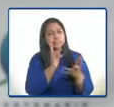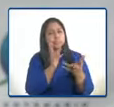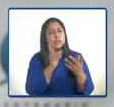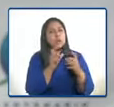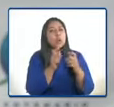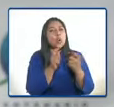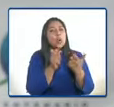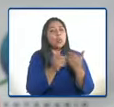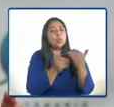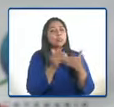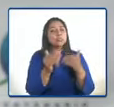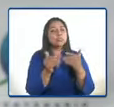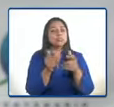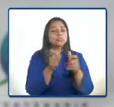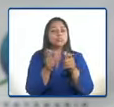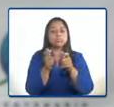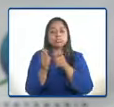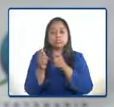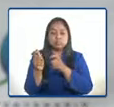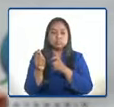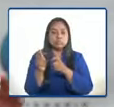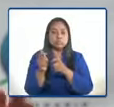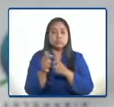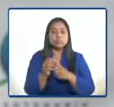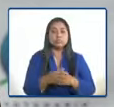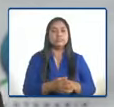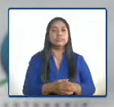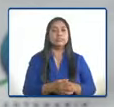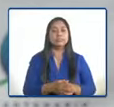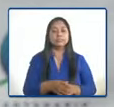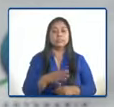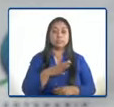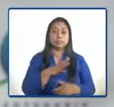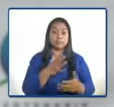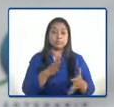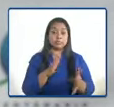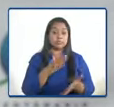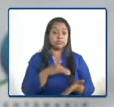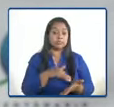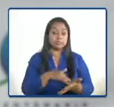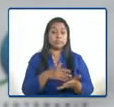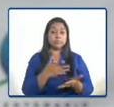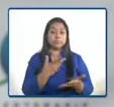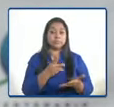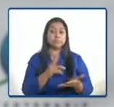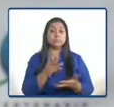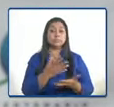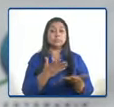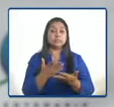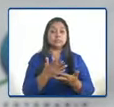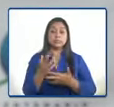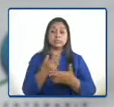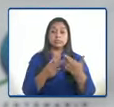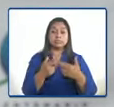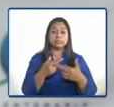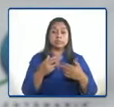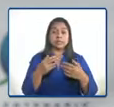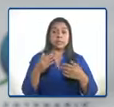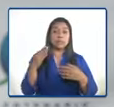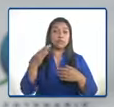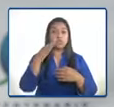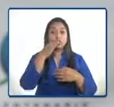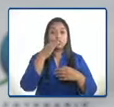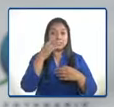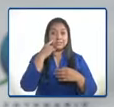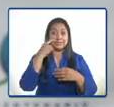se ha venido manejando. ¿Cómo lo hemos venido manejando? Tenemos el centro de atención de los retornados en Fuerza Aérea, que son por medio